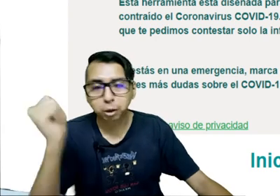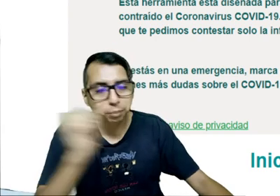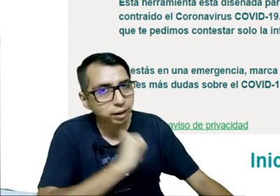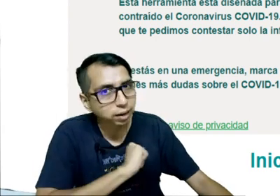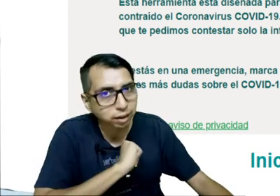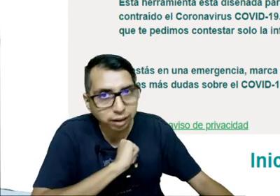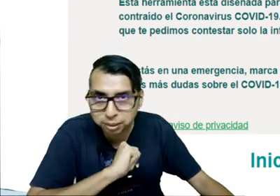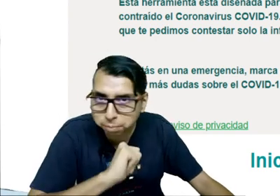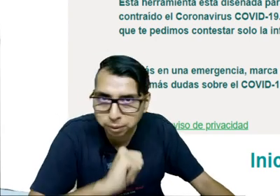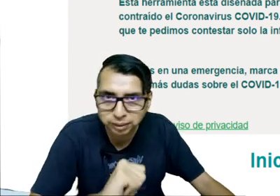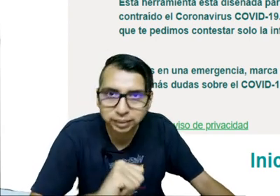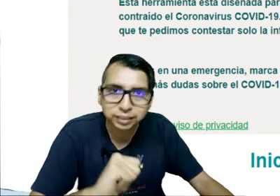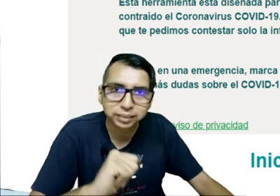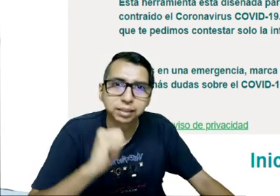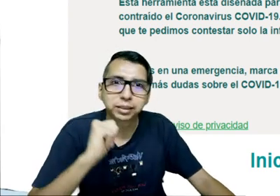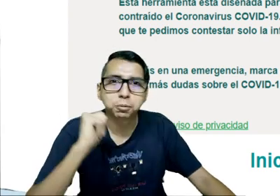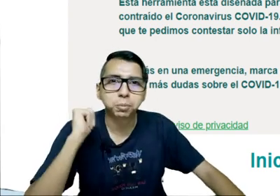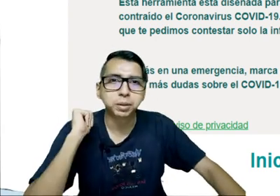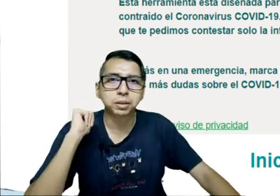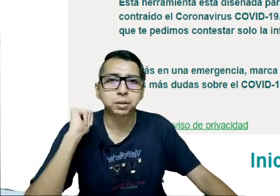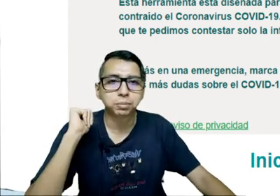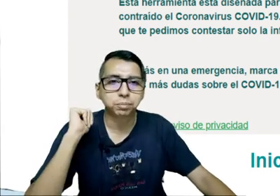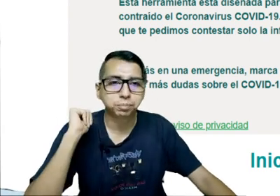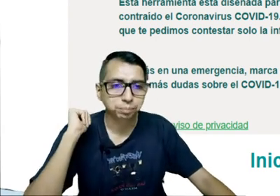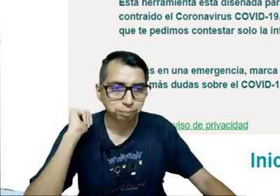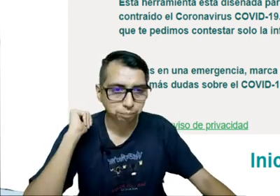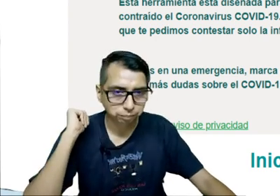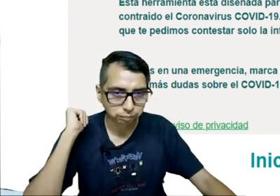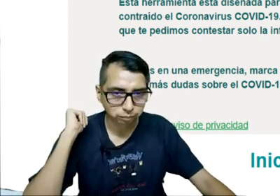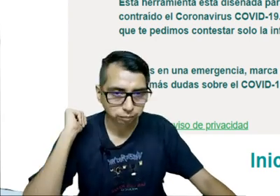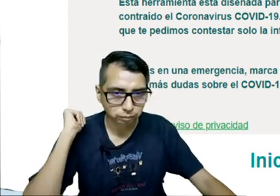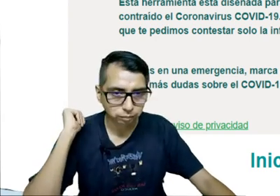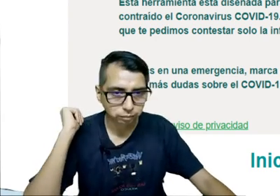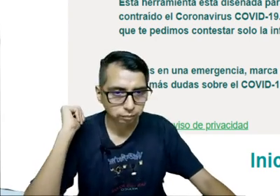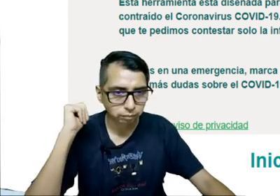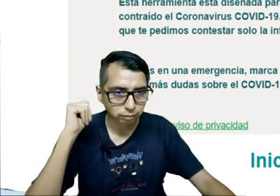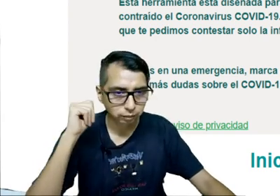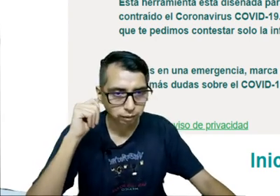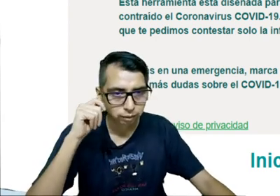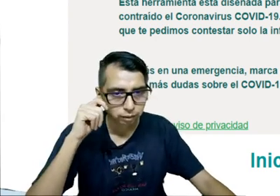para que no me agarra las prisas en ese momento